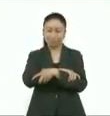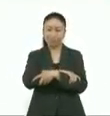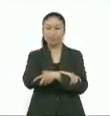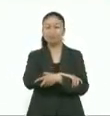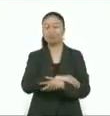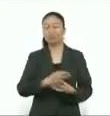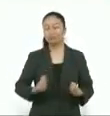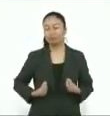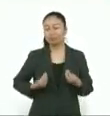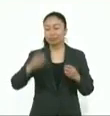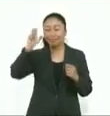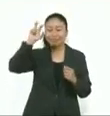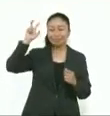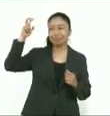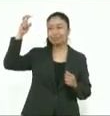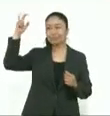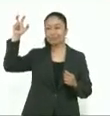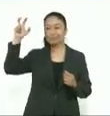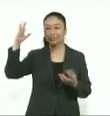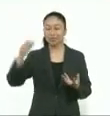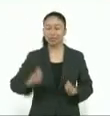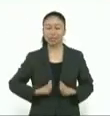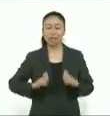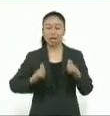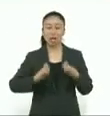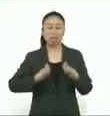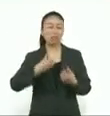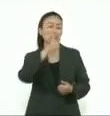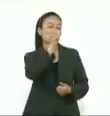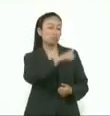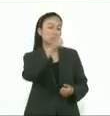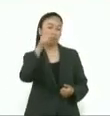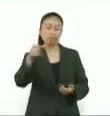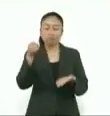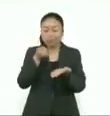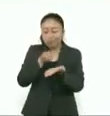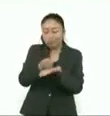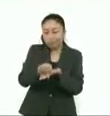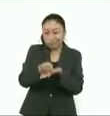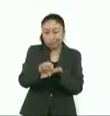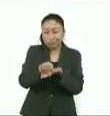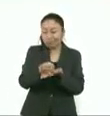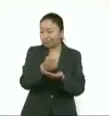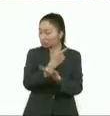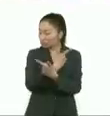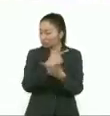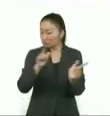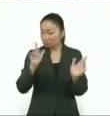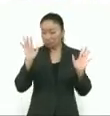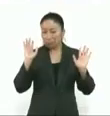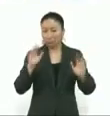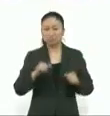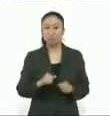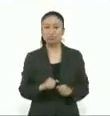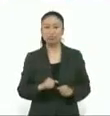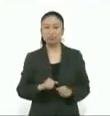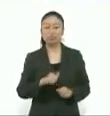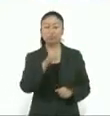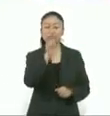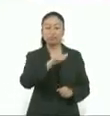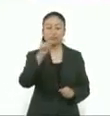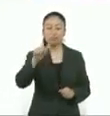y viviendo la vida que nosotras decidamos, trabajando porque todas las personas puedan tener